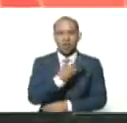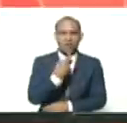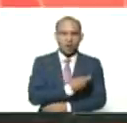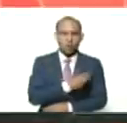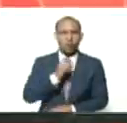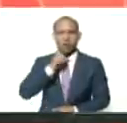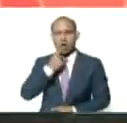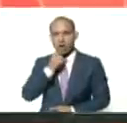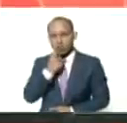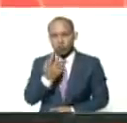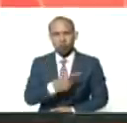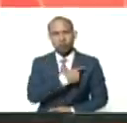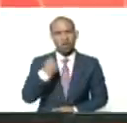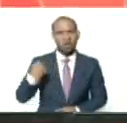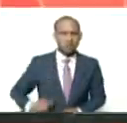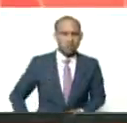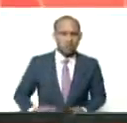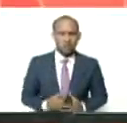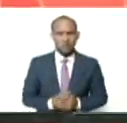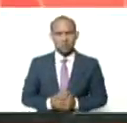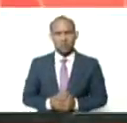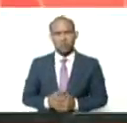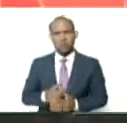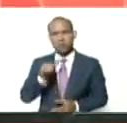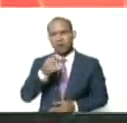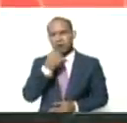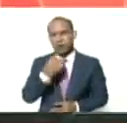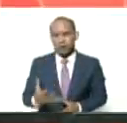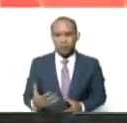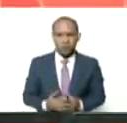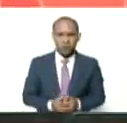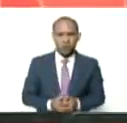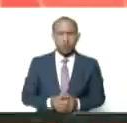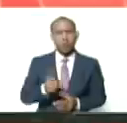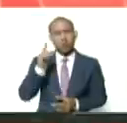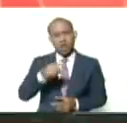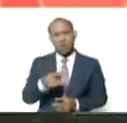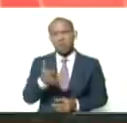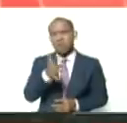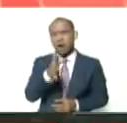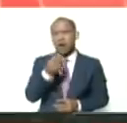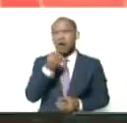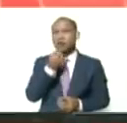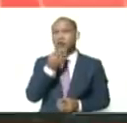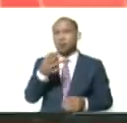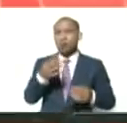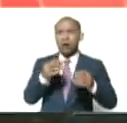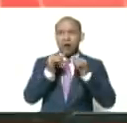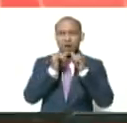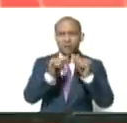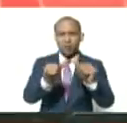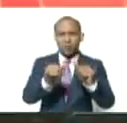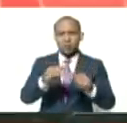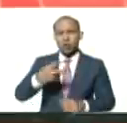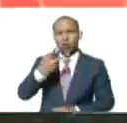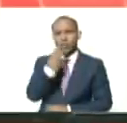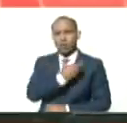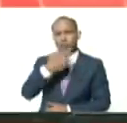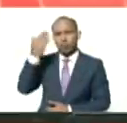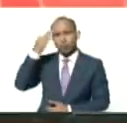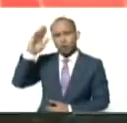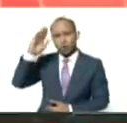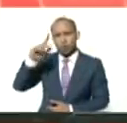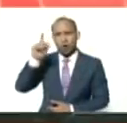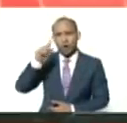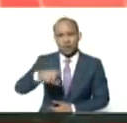V, vacuna china. Y bueno, parece que hay buenas noticias de la vacuna cubana,